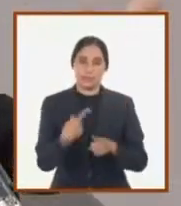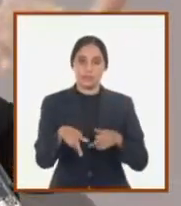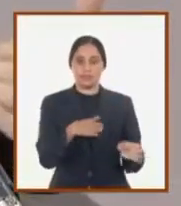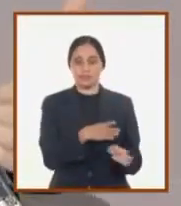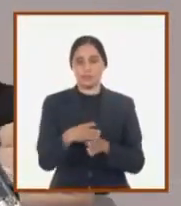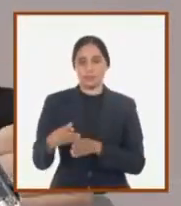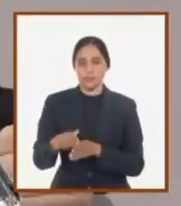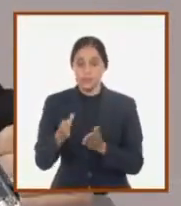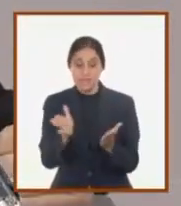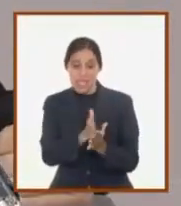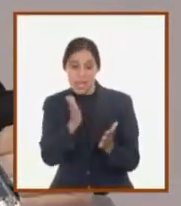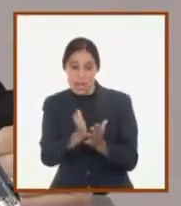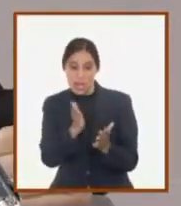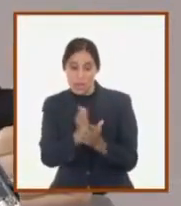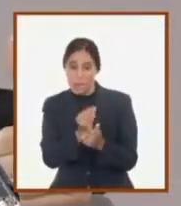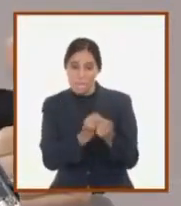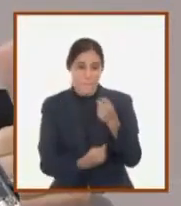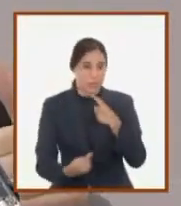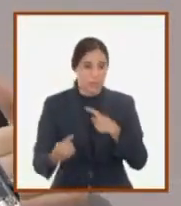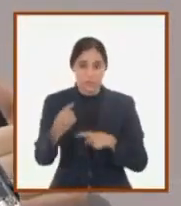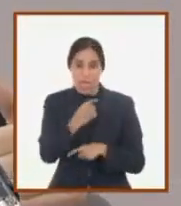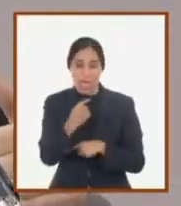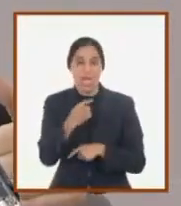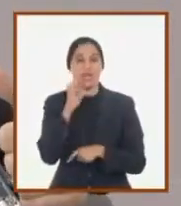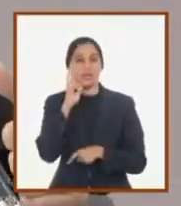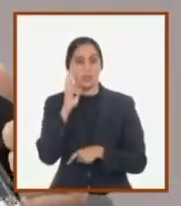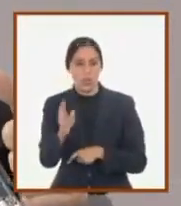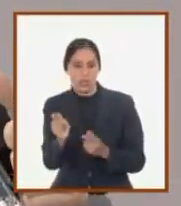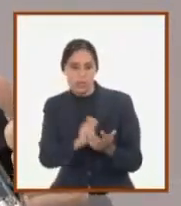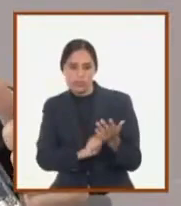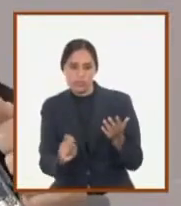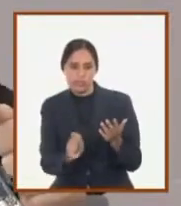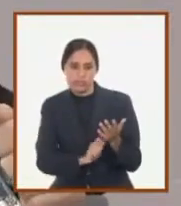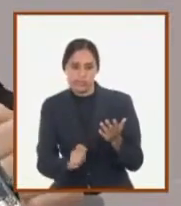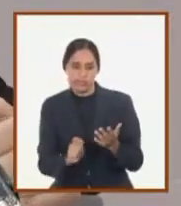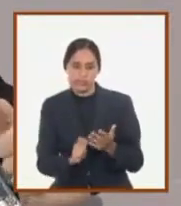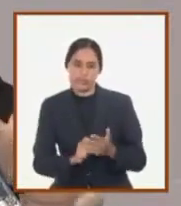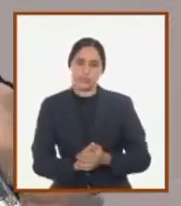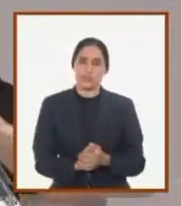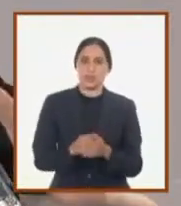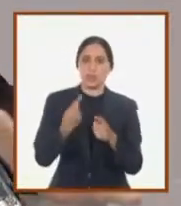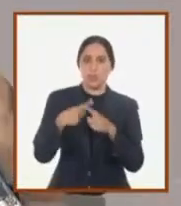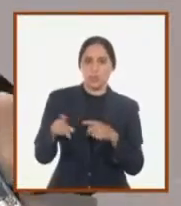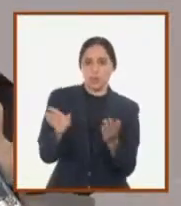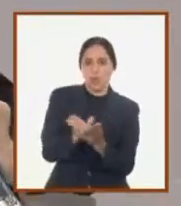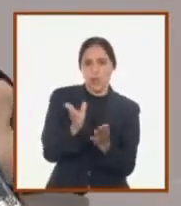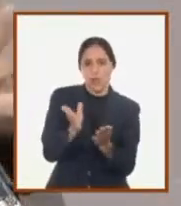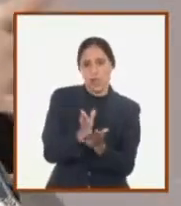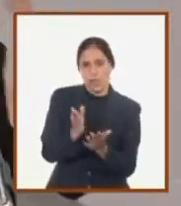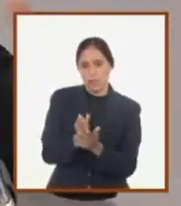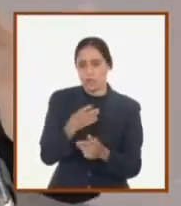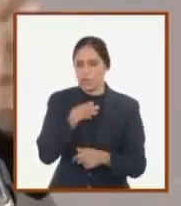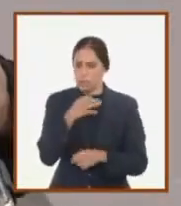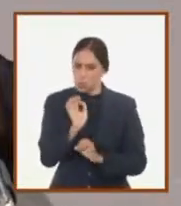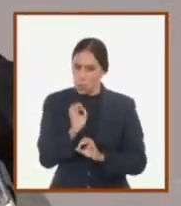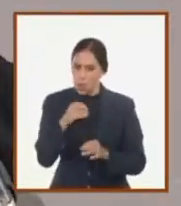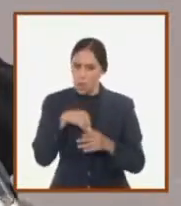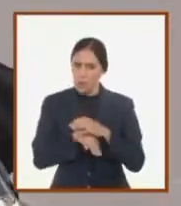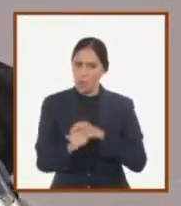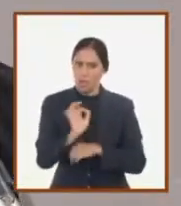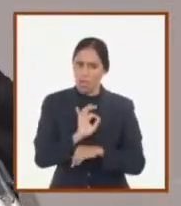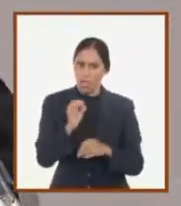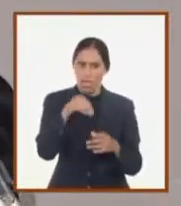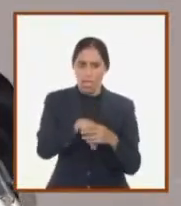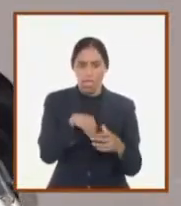de maíz también fue editado por aquel equipo el libro de Tomás borge todavía tenemos imágenes y Los Originales